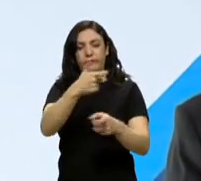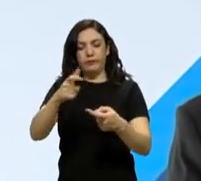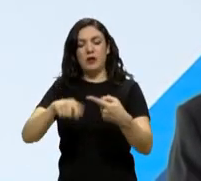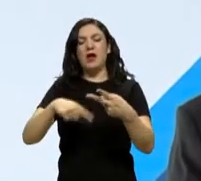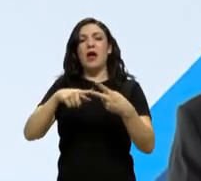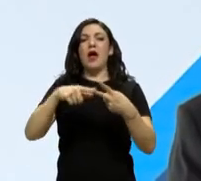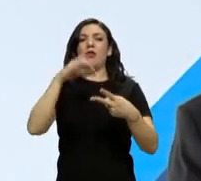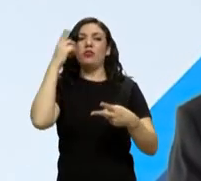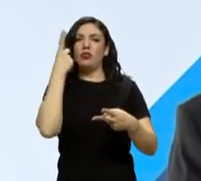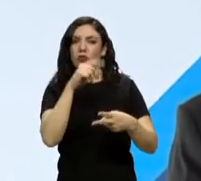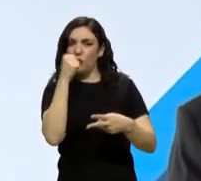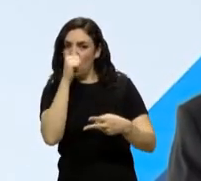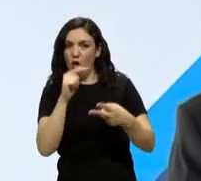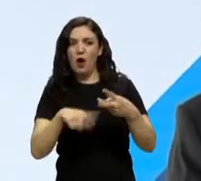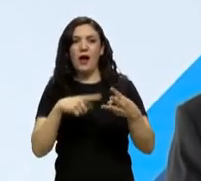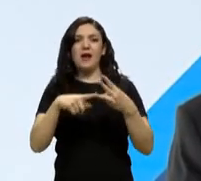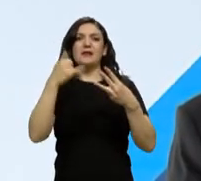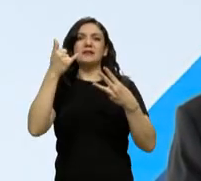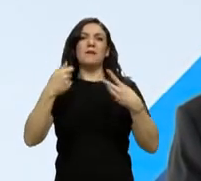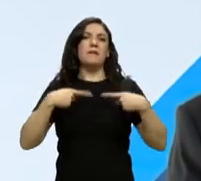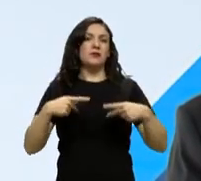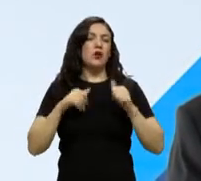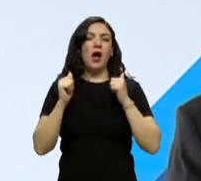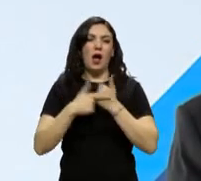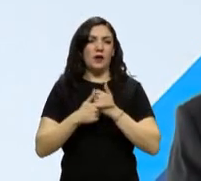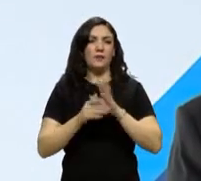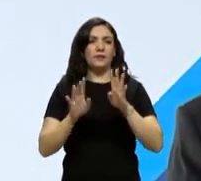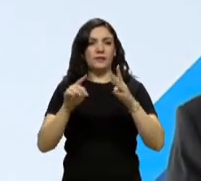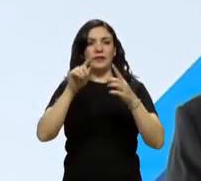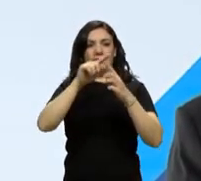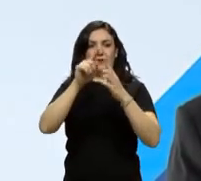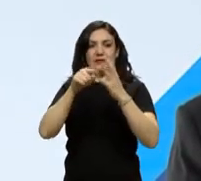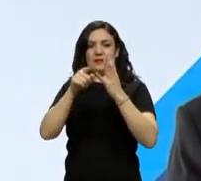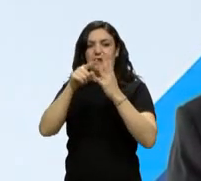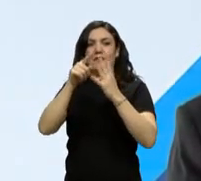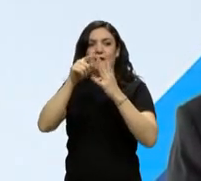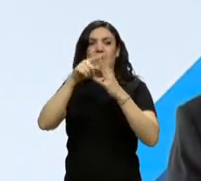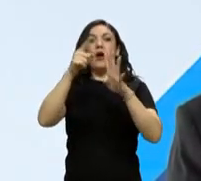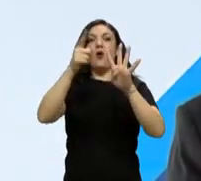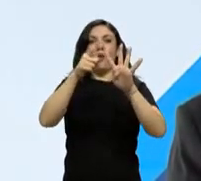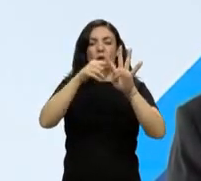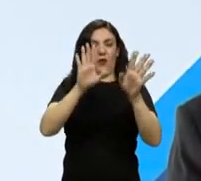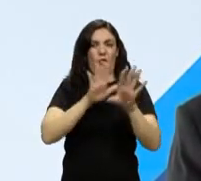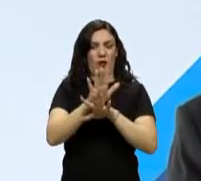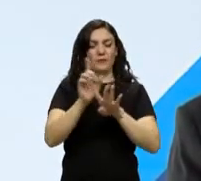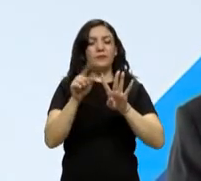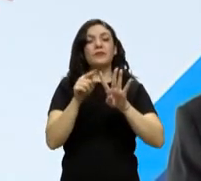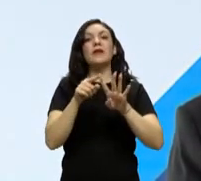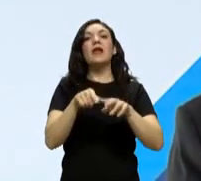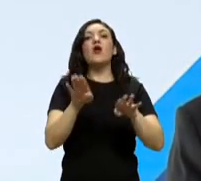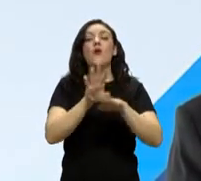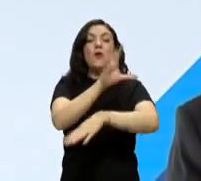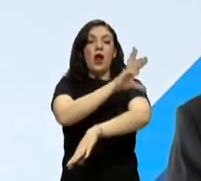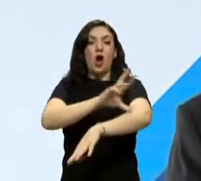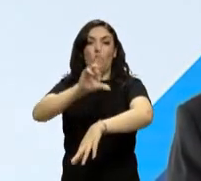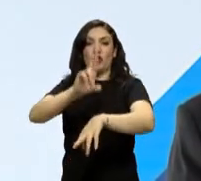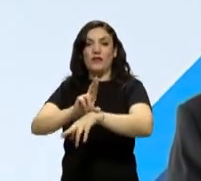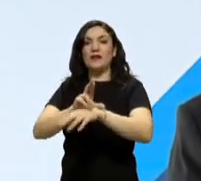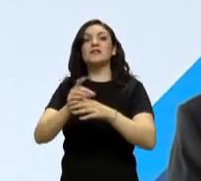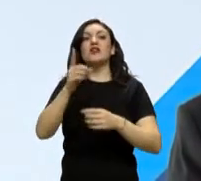la cuarta la cuarta acción la cuarta acción tiene que ver precisamente con el tema de la coordinación